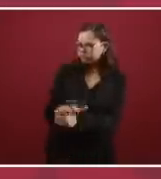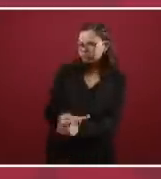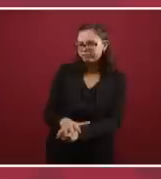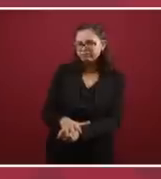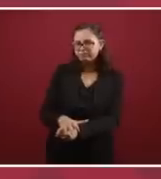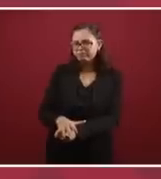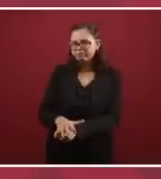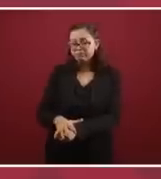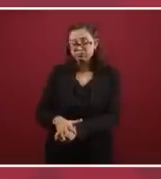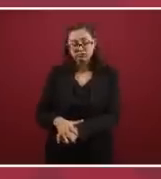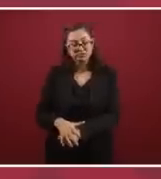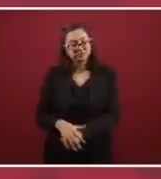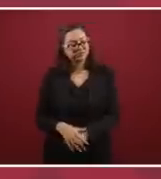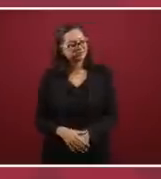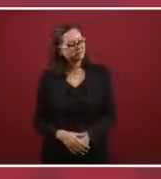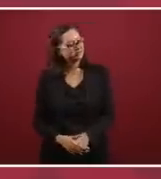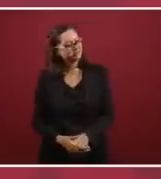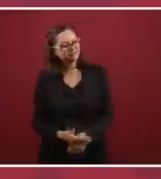Hipócritas, sí.